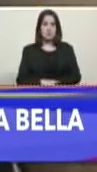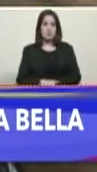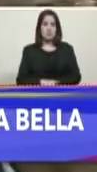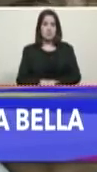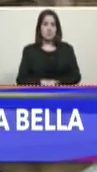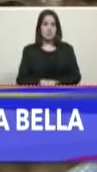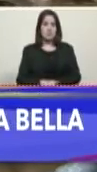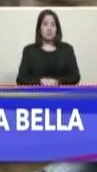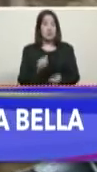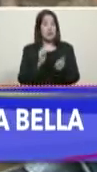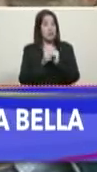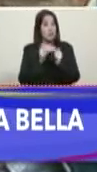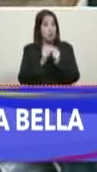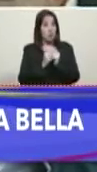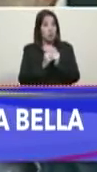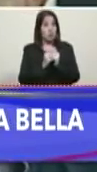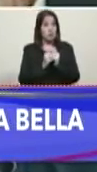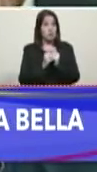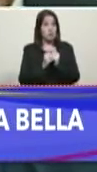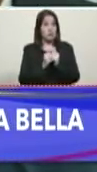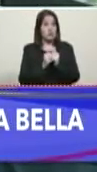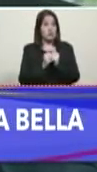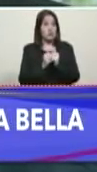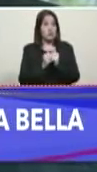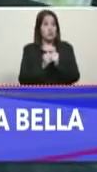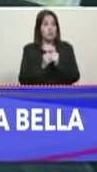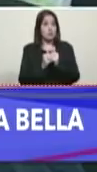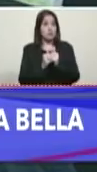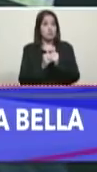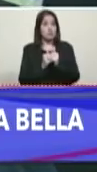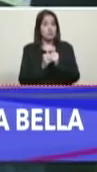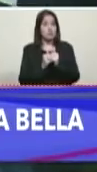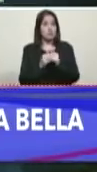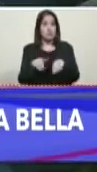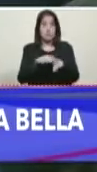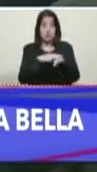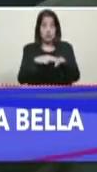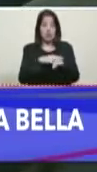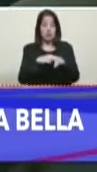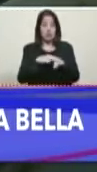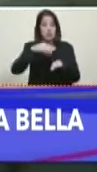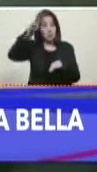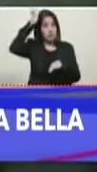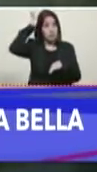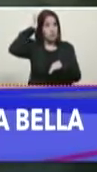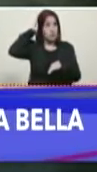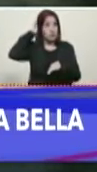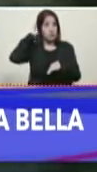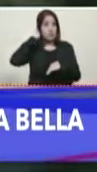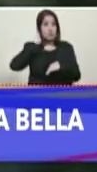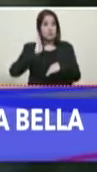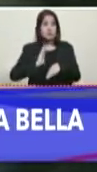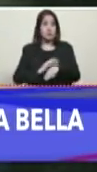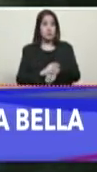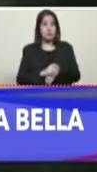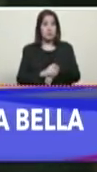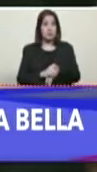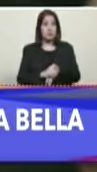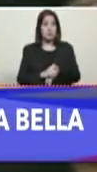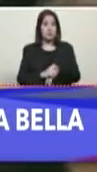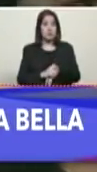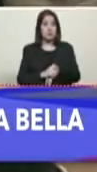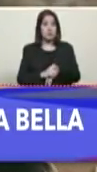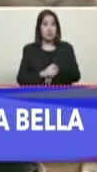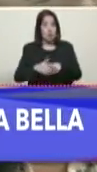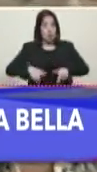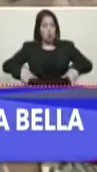del deporte en el deporte ministro el deporte de calles en espacios